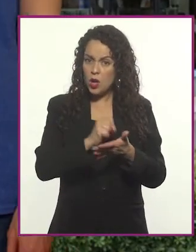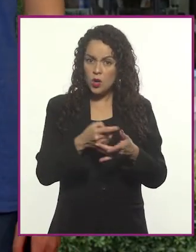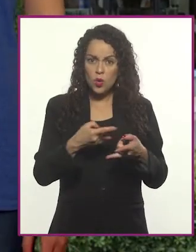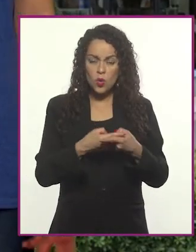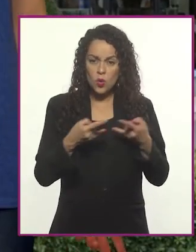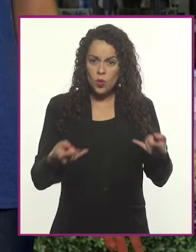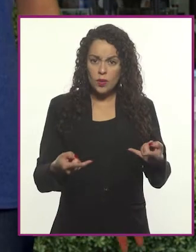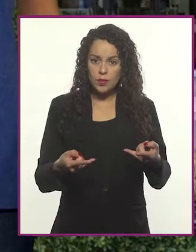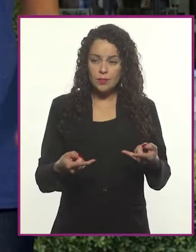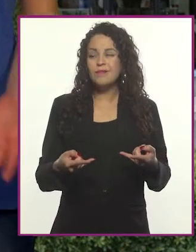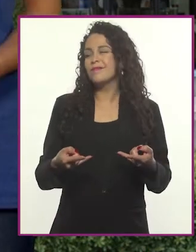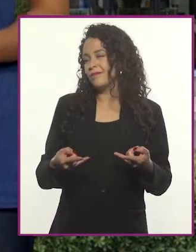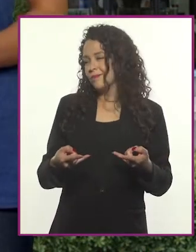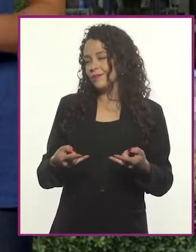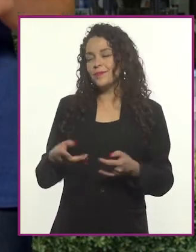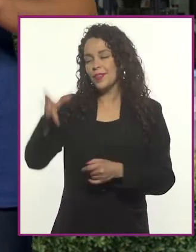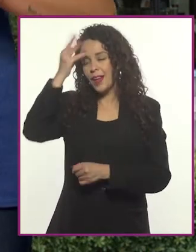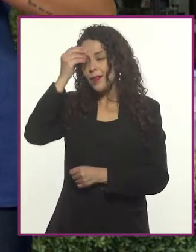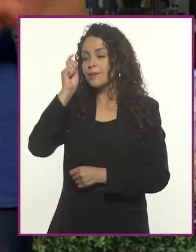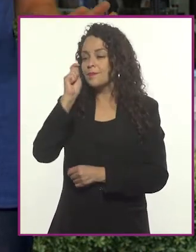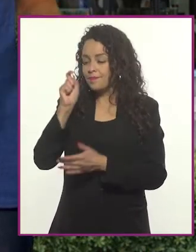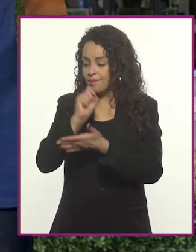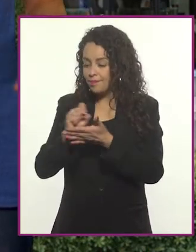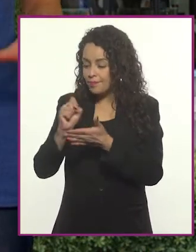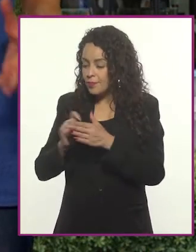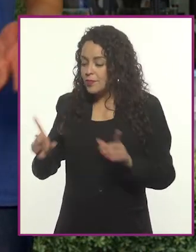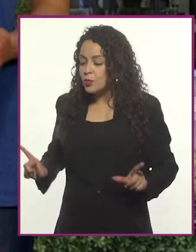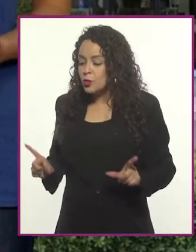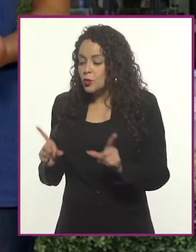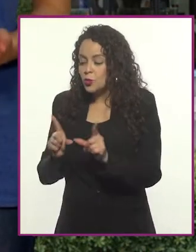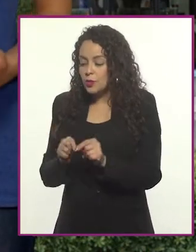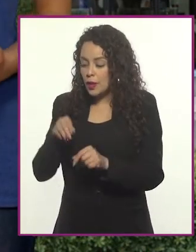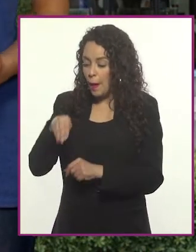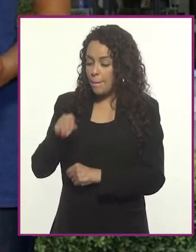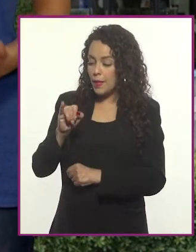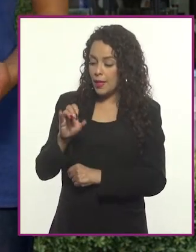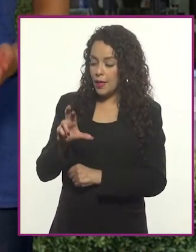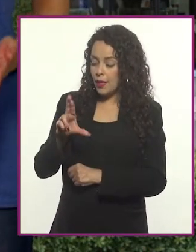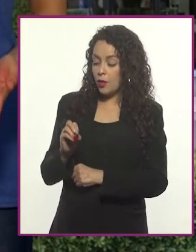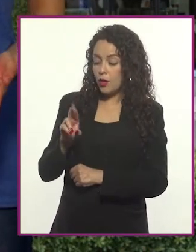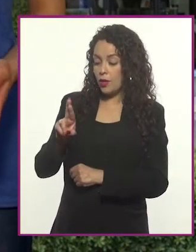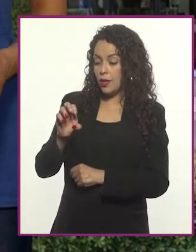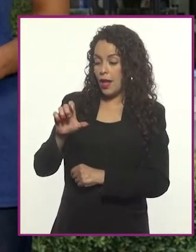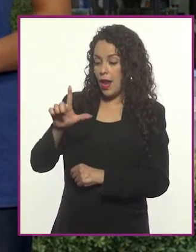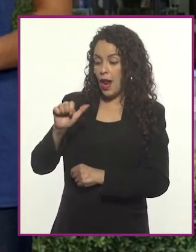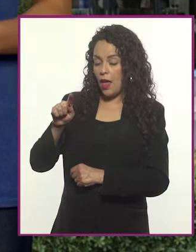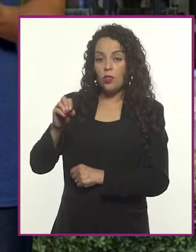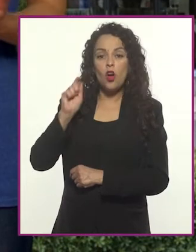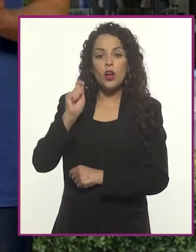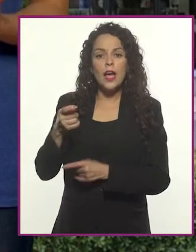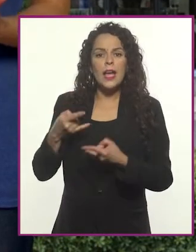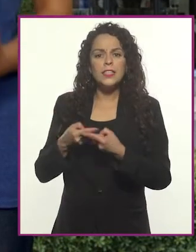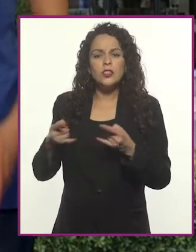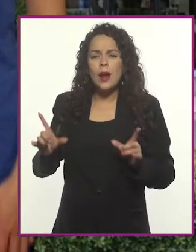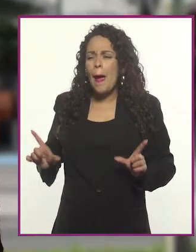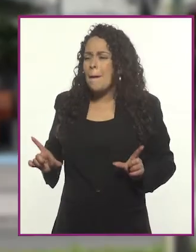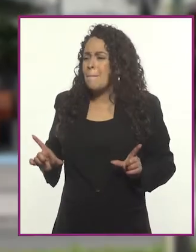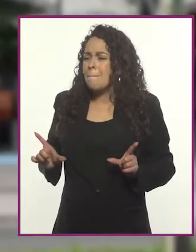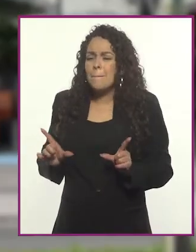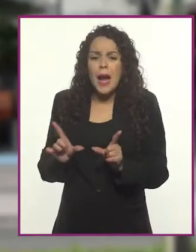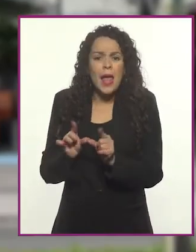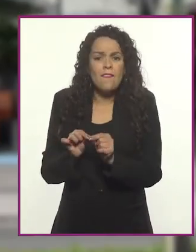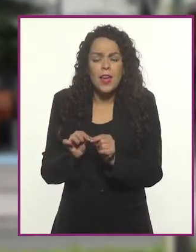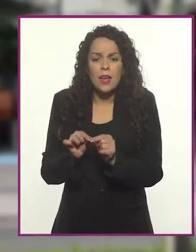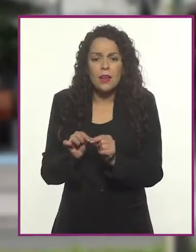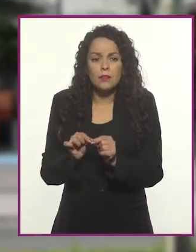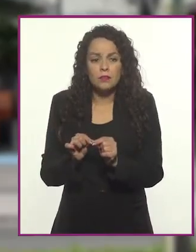sí. Vamos a aprender a escribir un microrrelato. Como su nombre lo indica, un microrrelato es una historia muy breve.